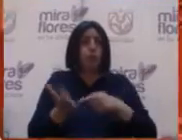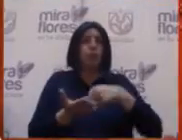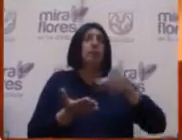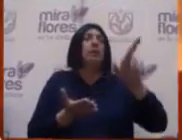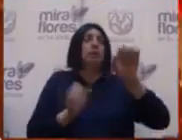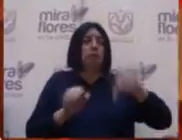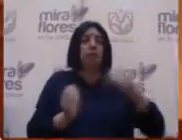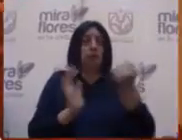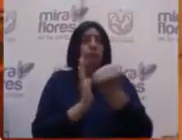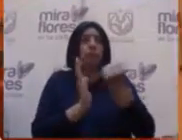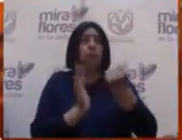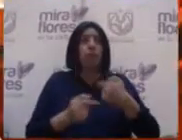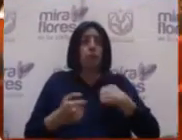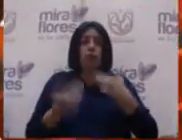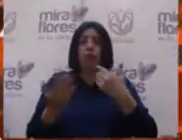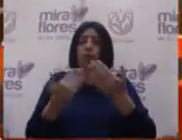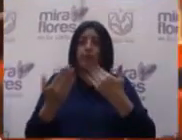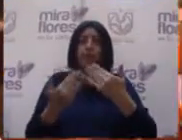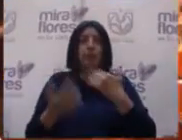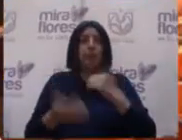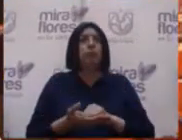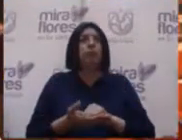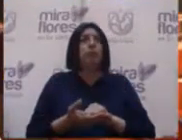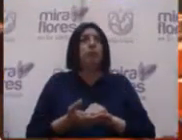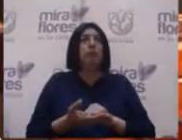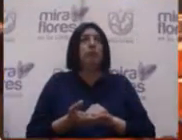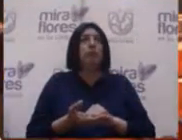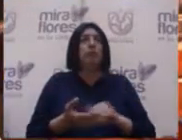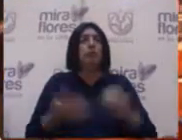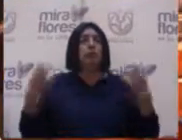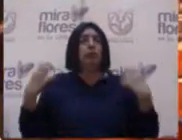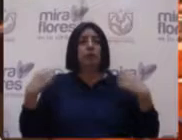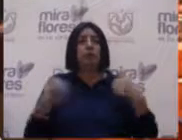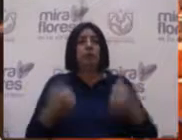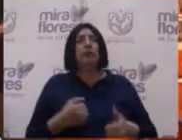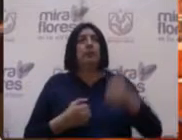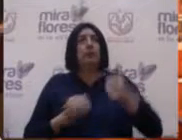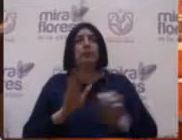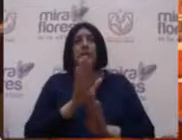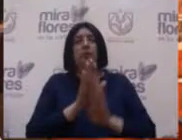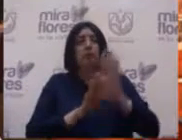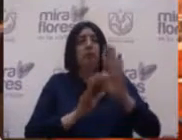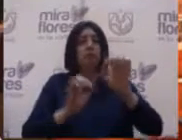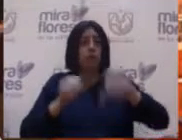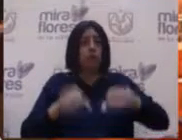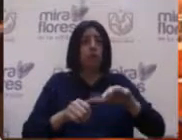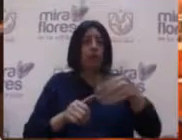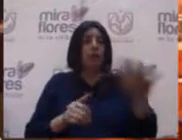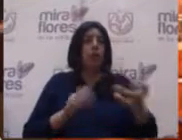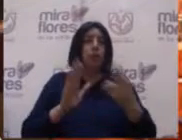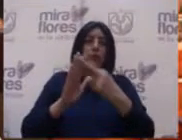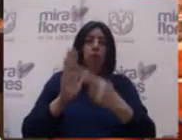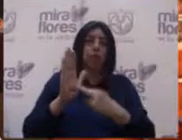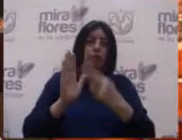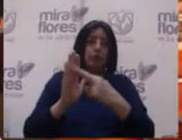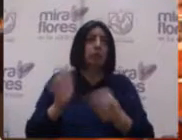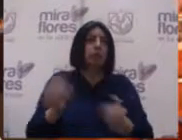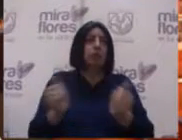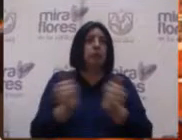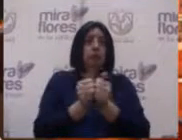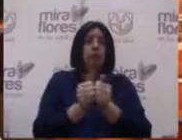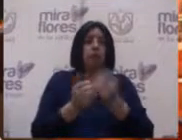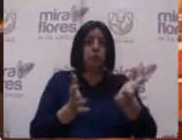aprobación. Yo he conversado con la gerenta de desarrollo urbano y efectivamente hay un reglamento que va acompañado, en el cual en